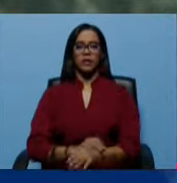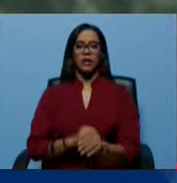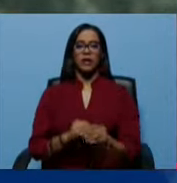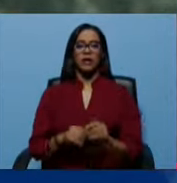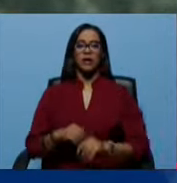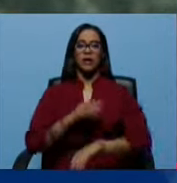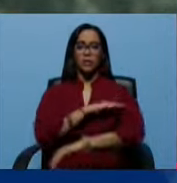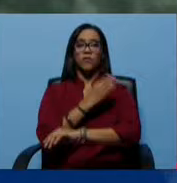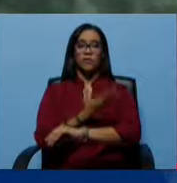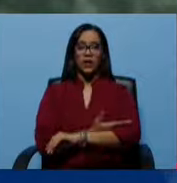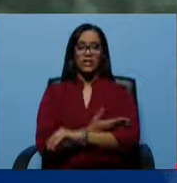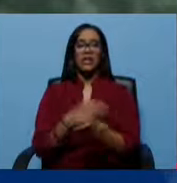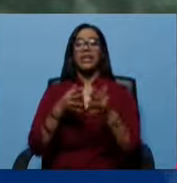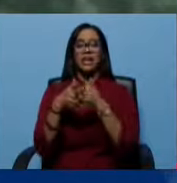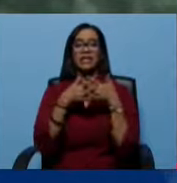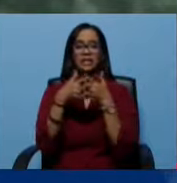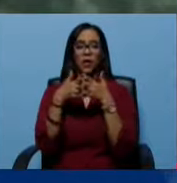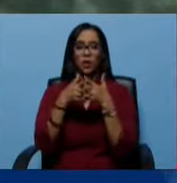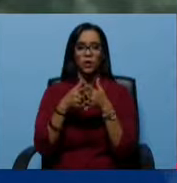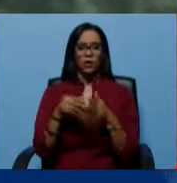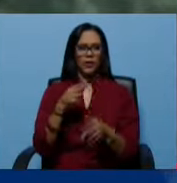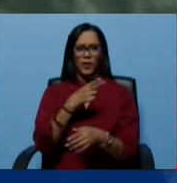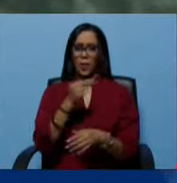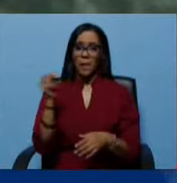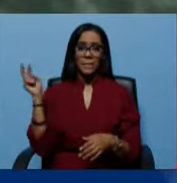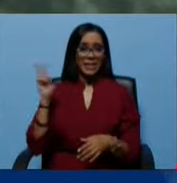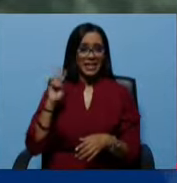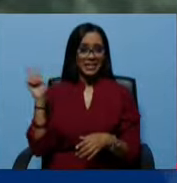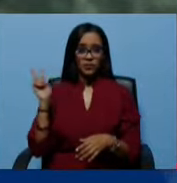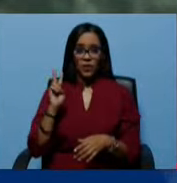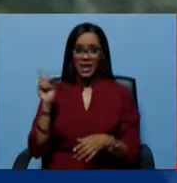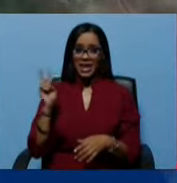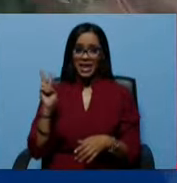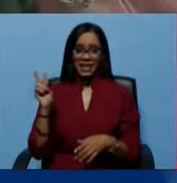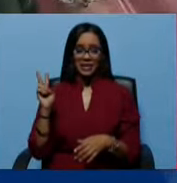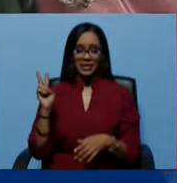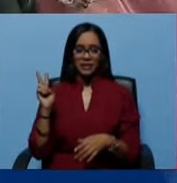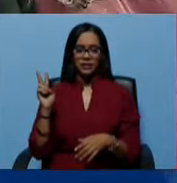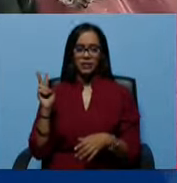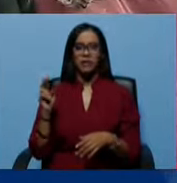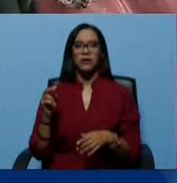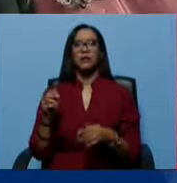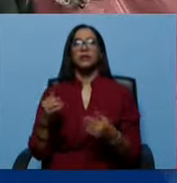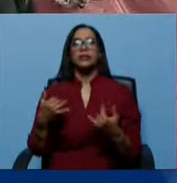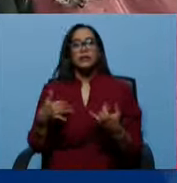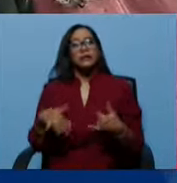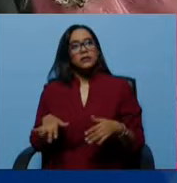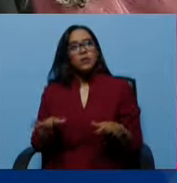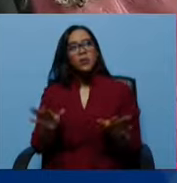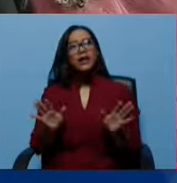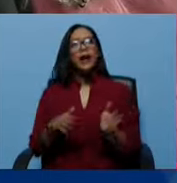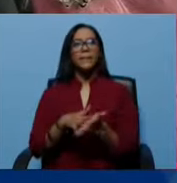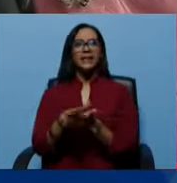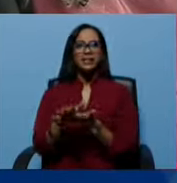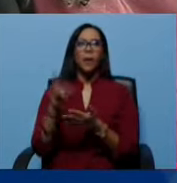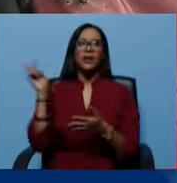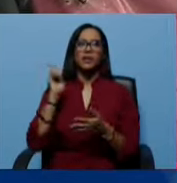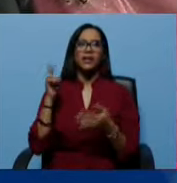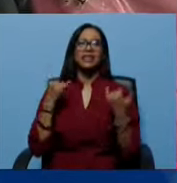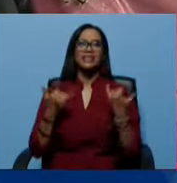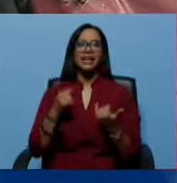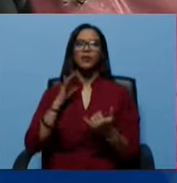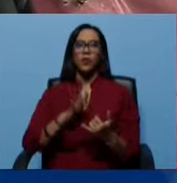sólidas en Estados Unidos, no en Venezuela. Si hubiera pasado en Venezuela, ya